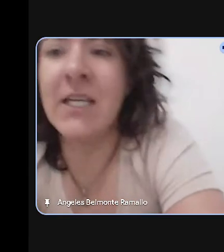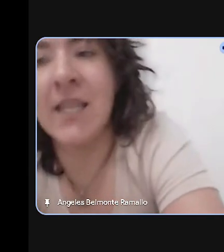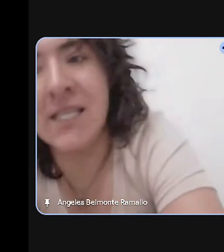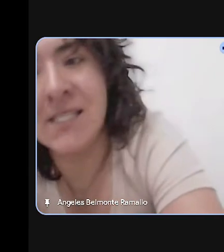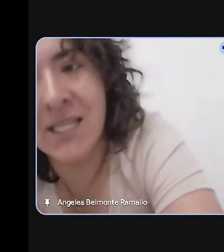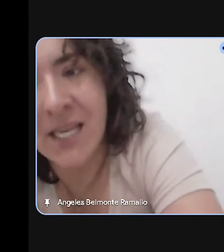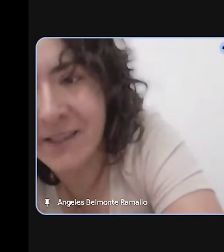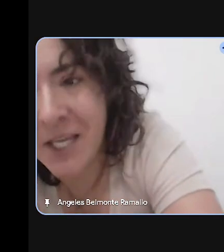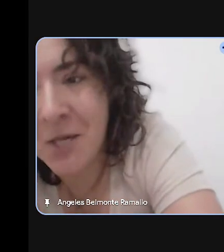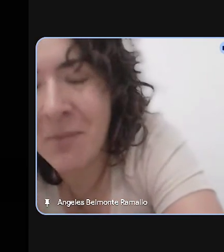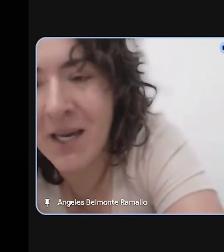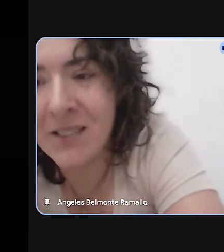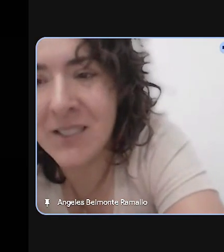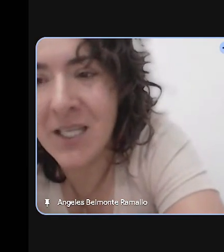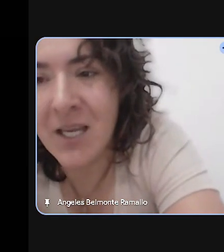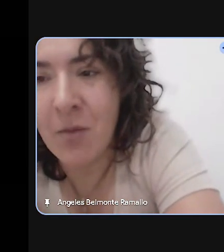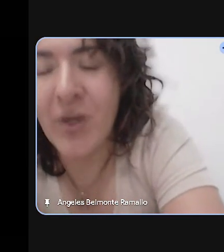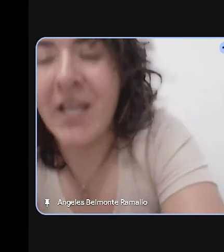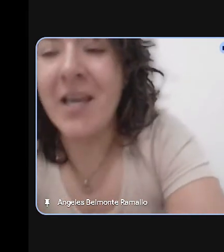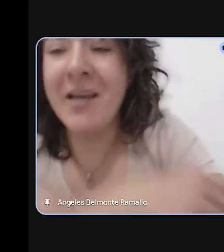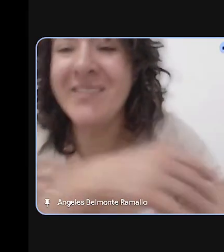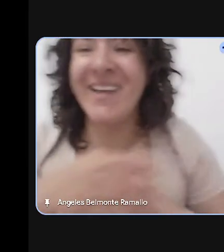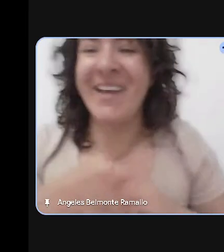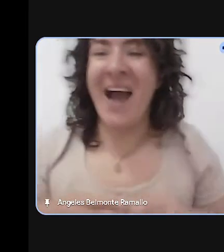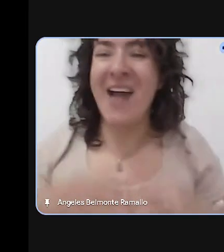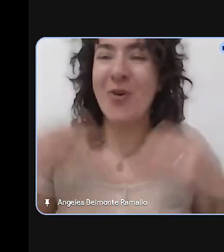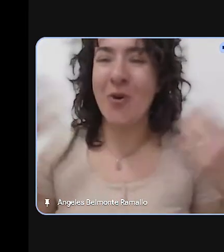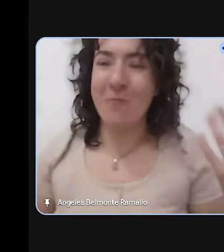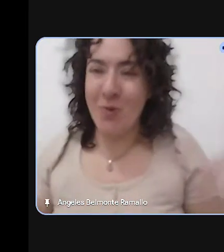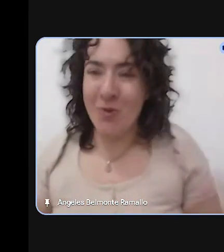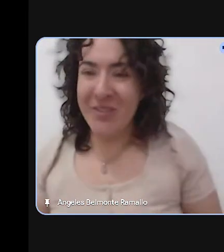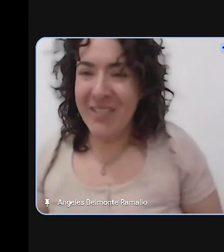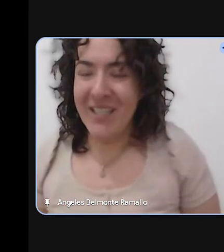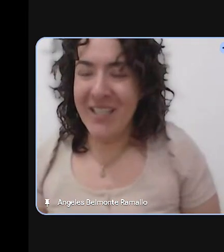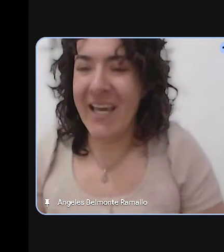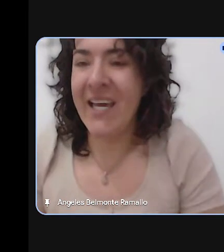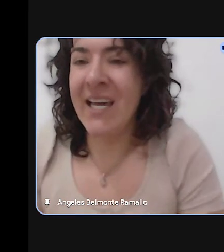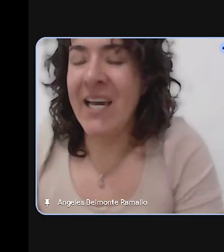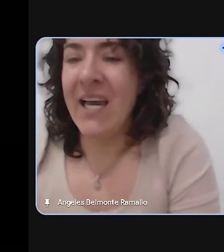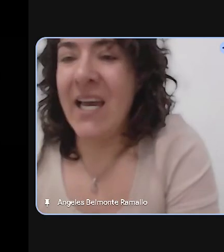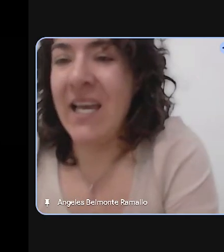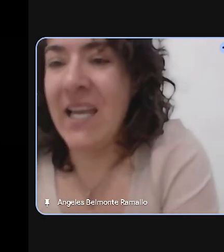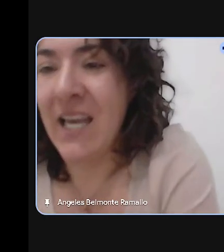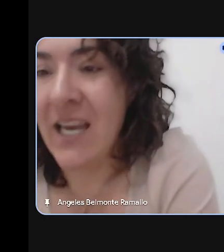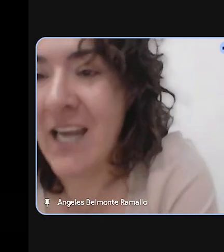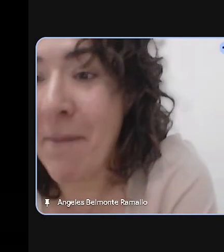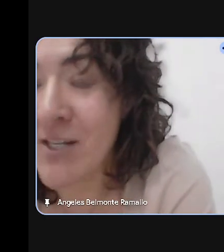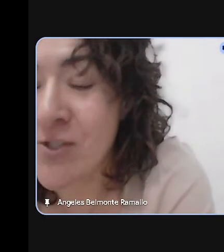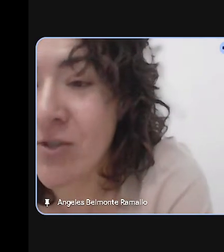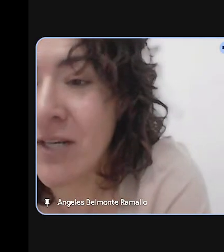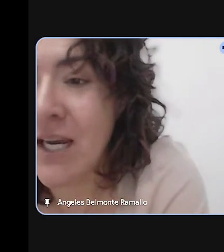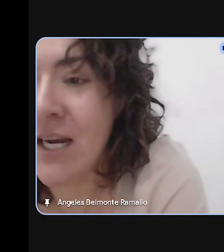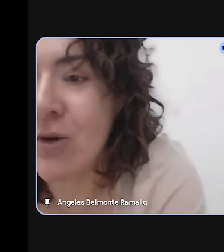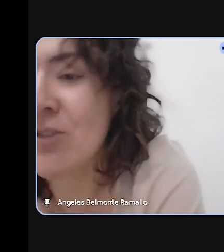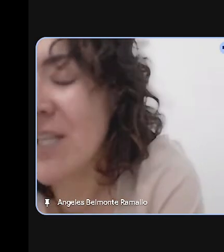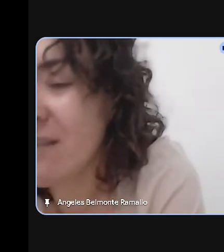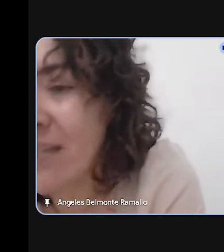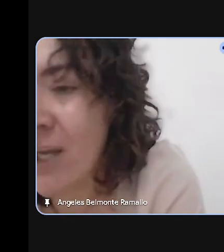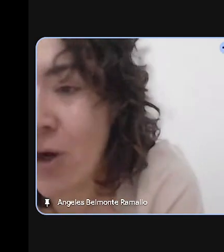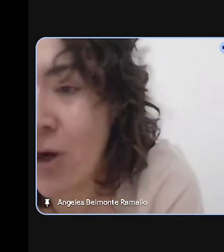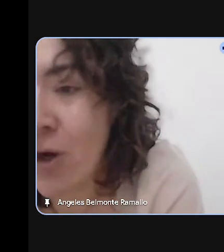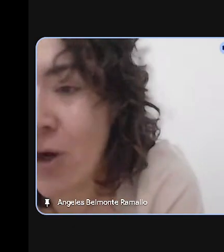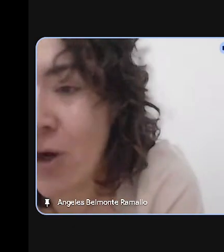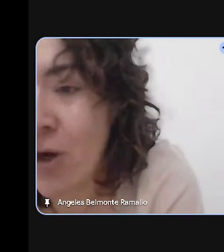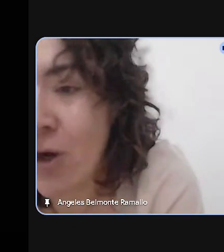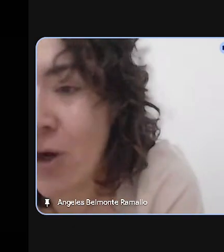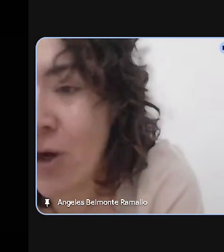o ustedes les dicen el tema? Por ahí es algo común que las personas